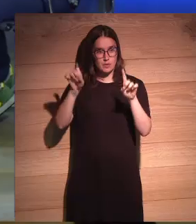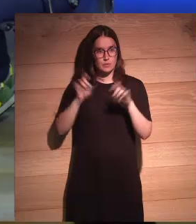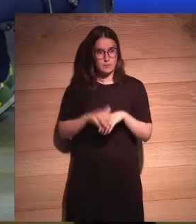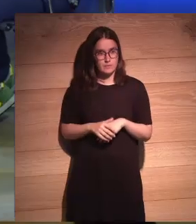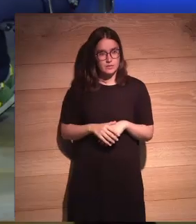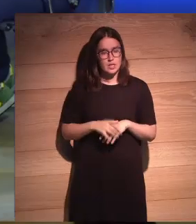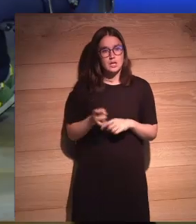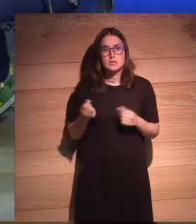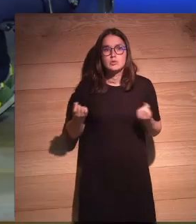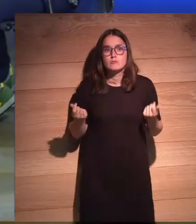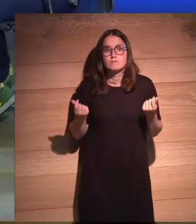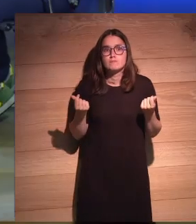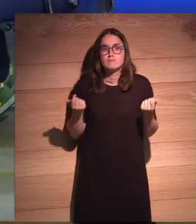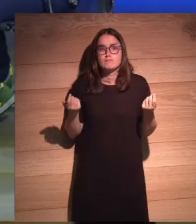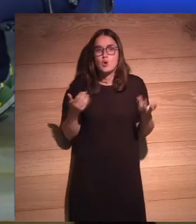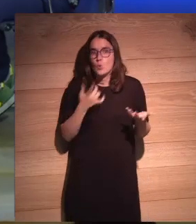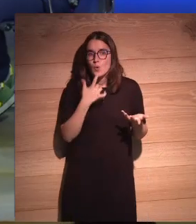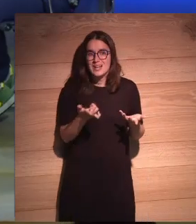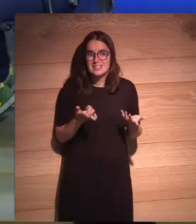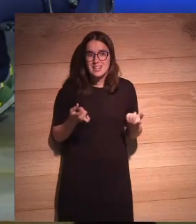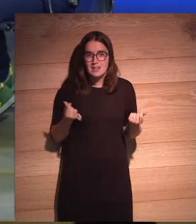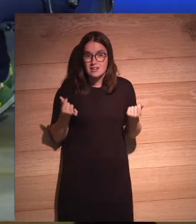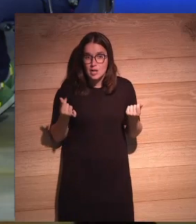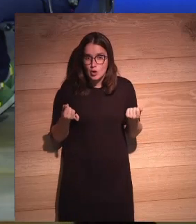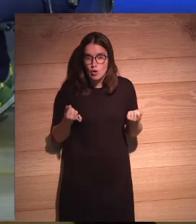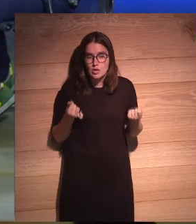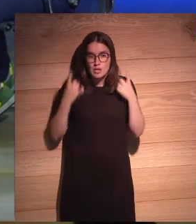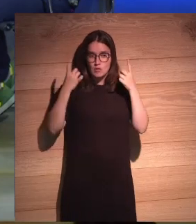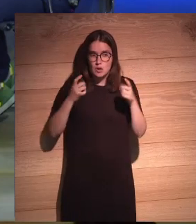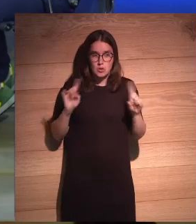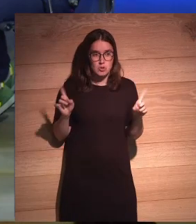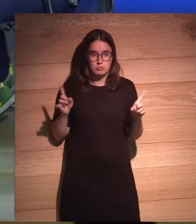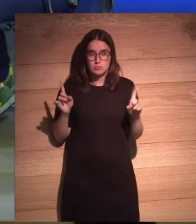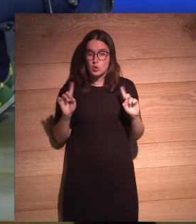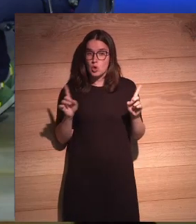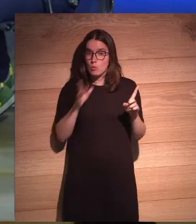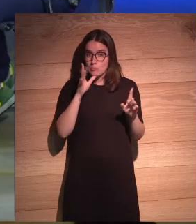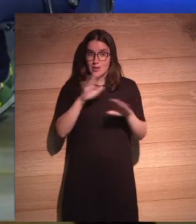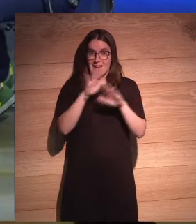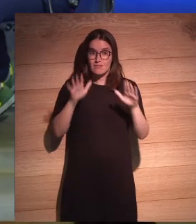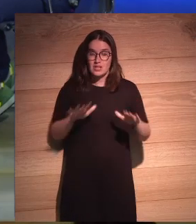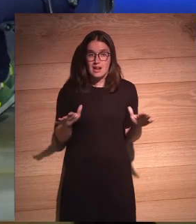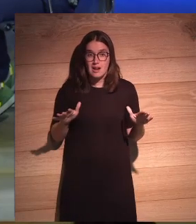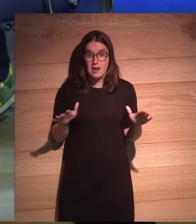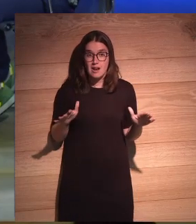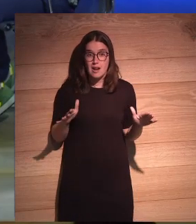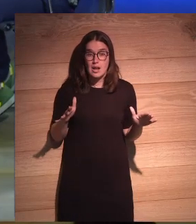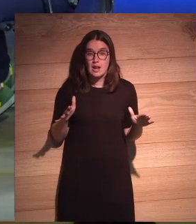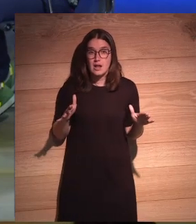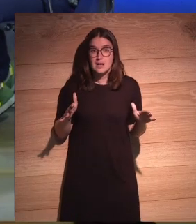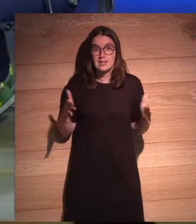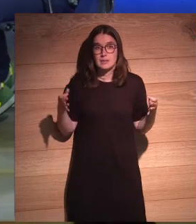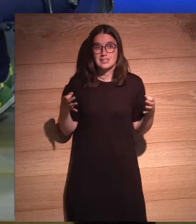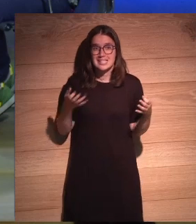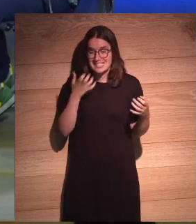una idea, eso cuesta mucho implementarlo en coste financiero y de esfuerzo? No, porque al final de lo que se trata sobre todo